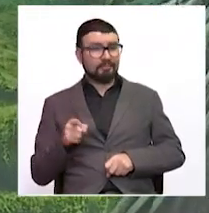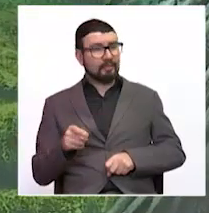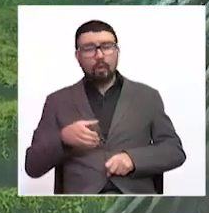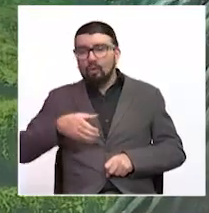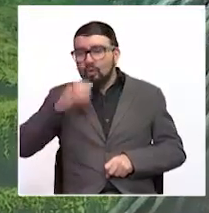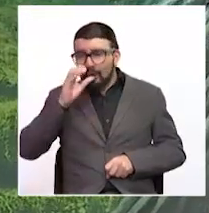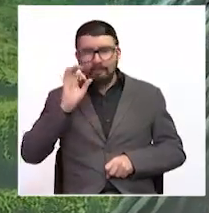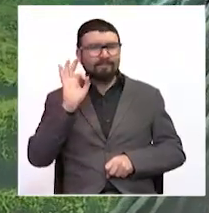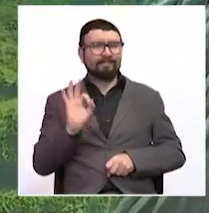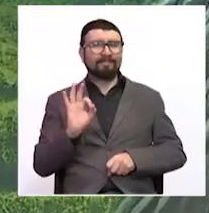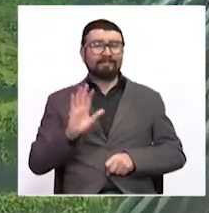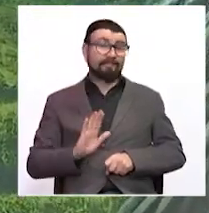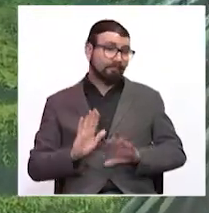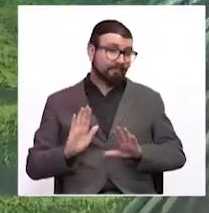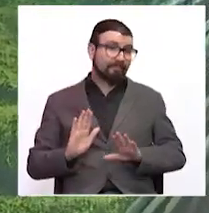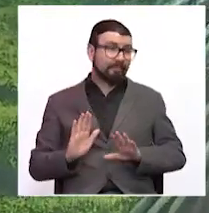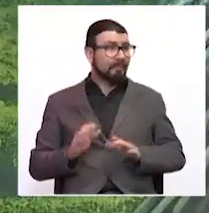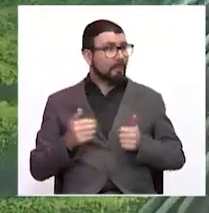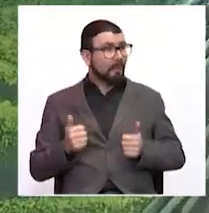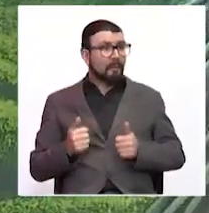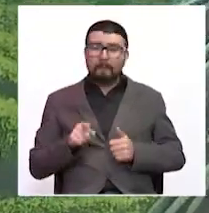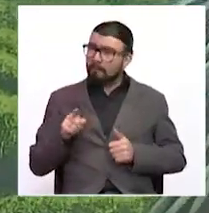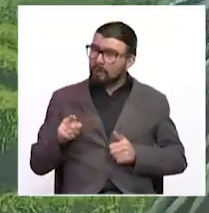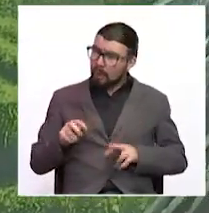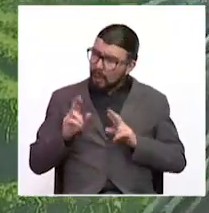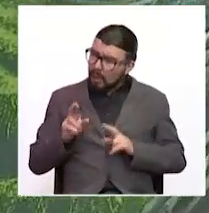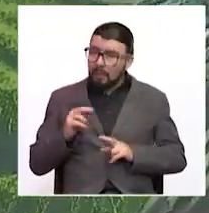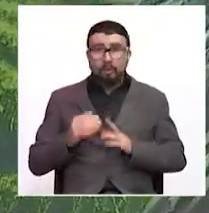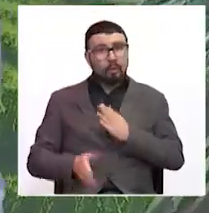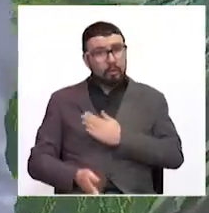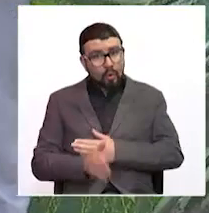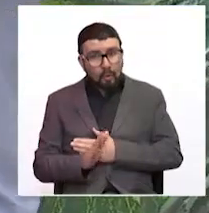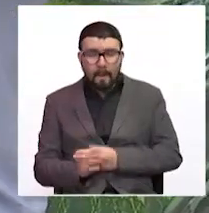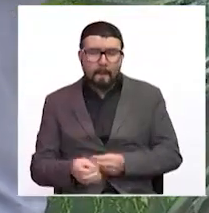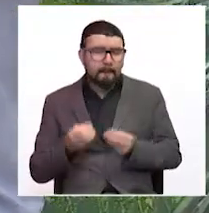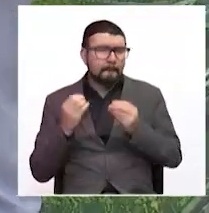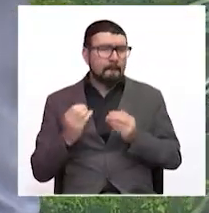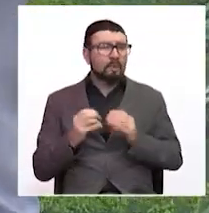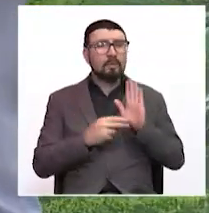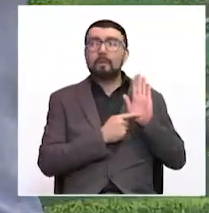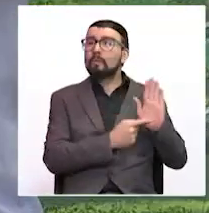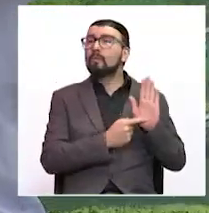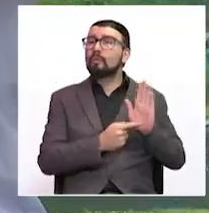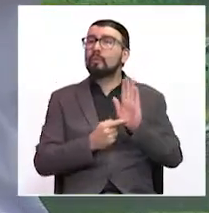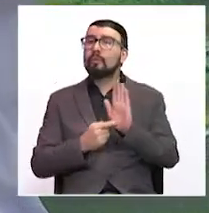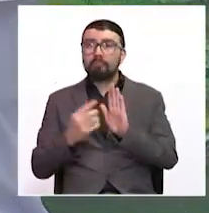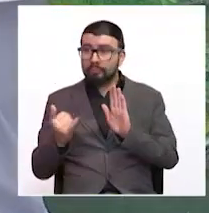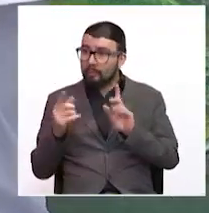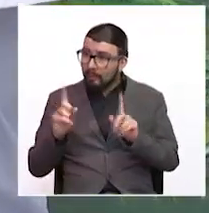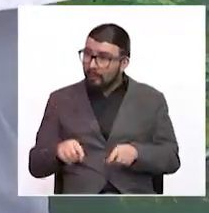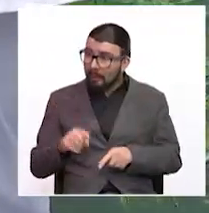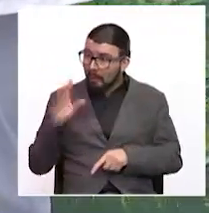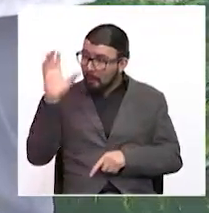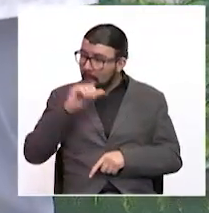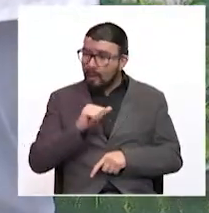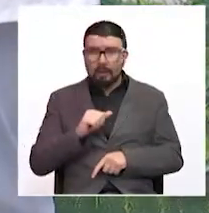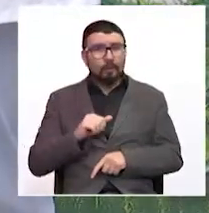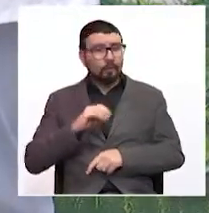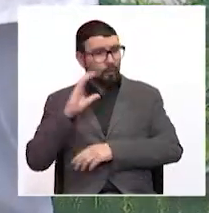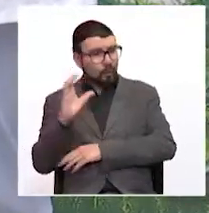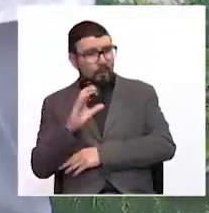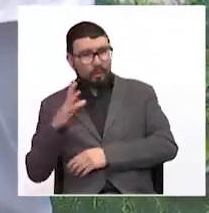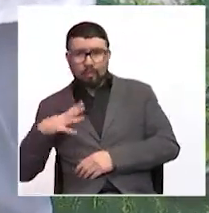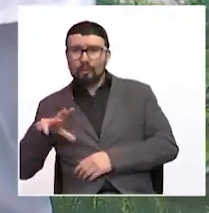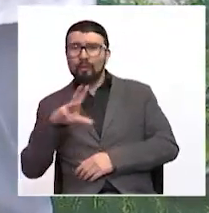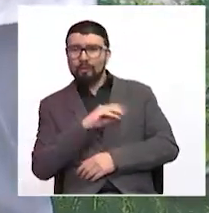jugo qué bueno que esta innovación llegue a muchas partes y se den cuenta que como todos los colombianos si